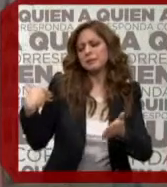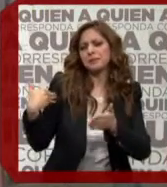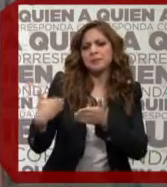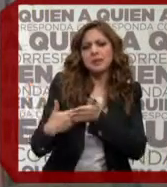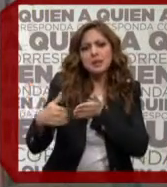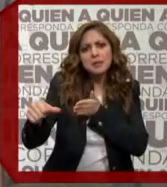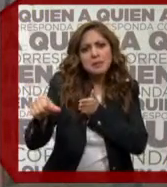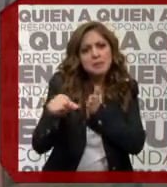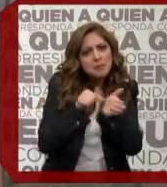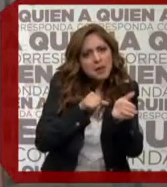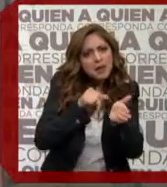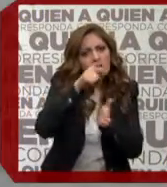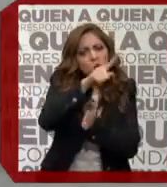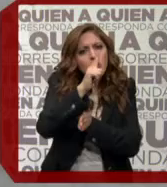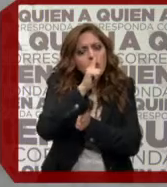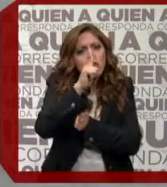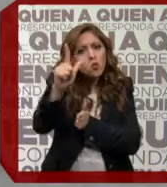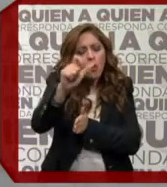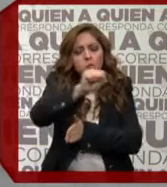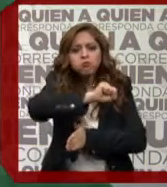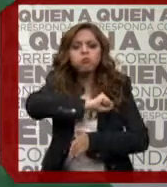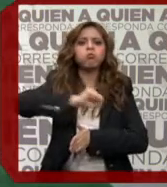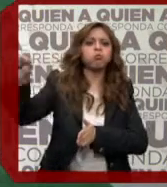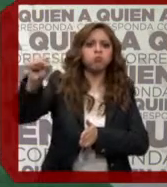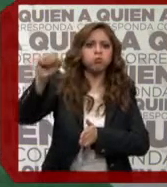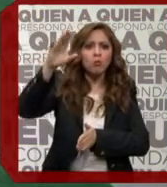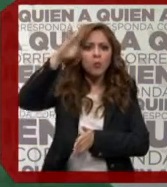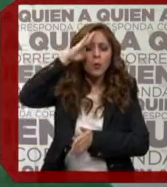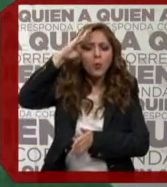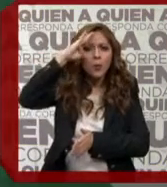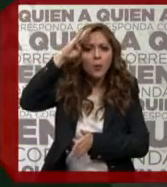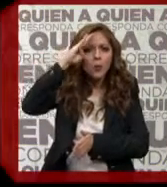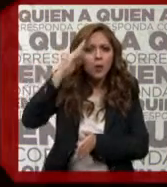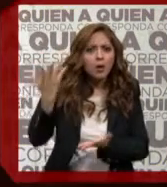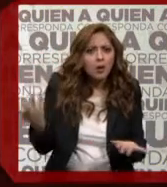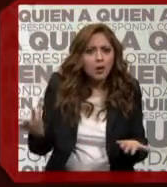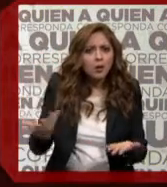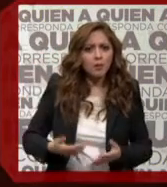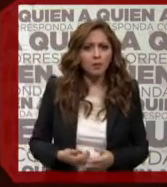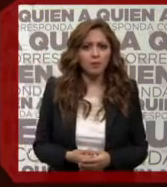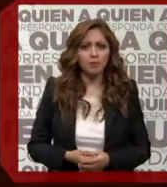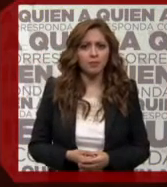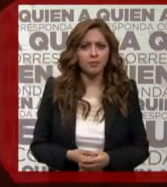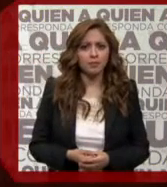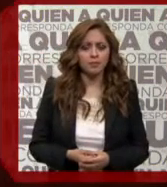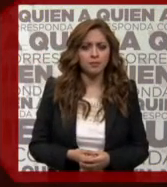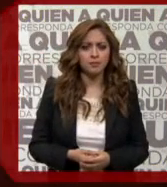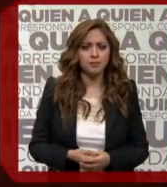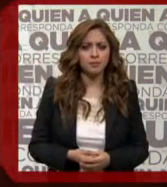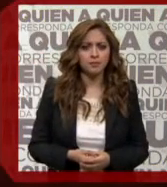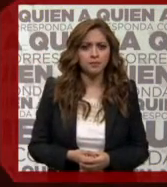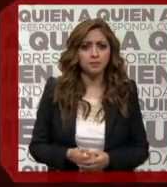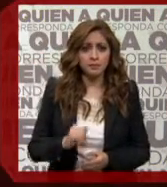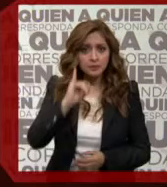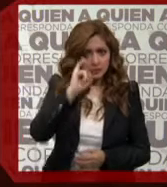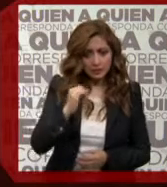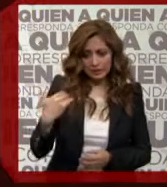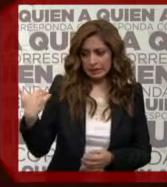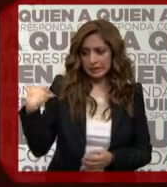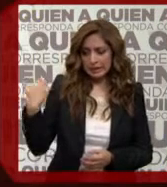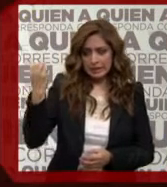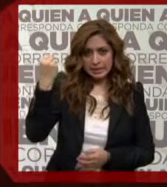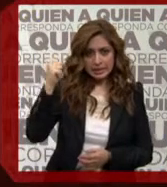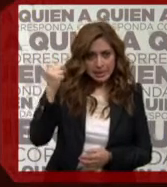el cobro del servicio eléctrico se disparó de manera inexplicable Sí desde el año pasado desde en septiembre